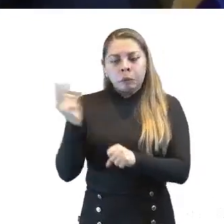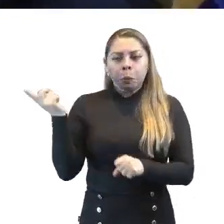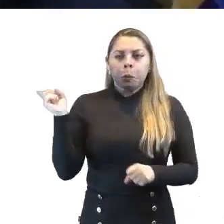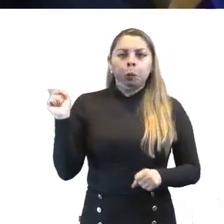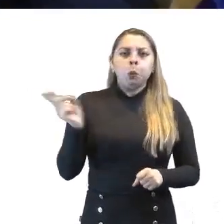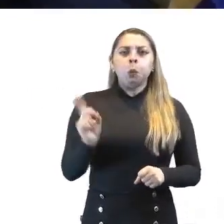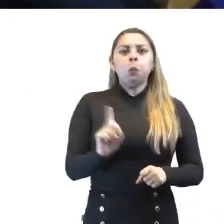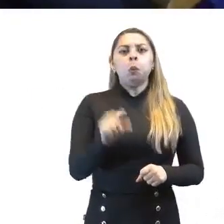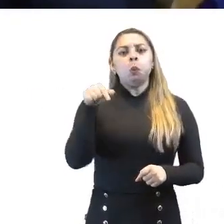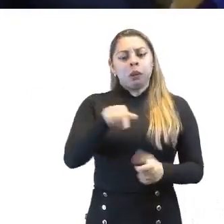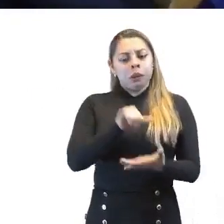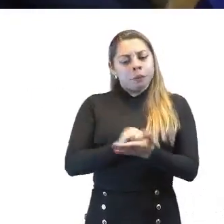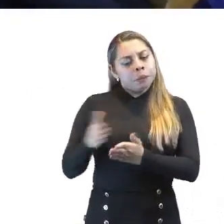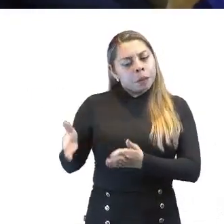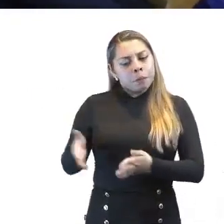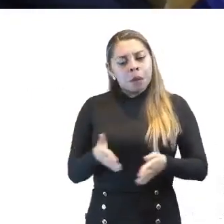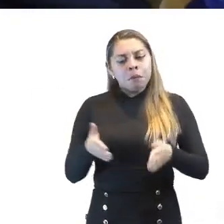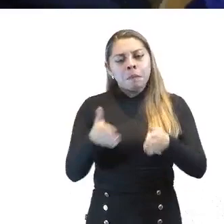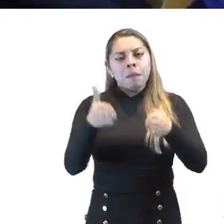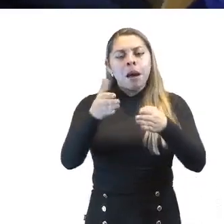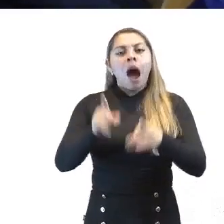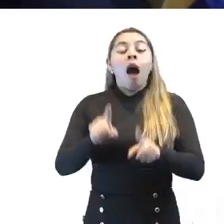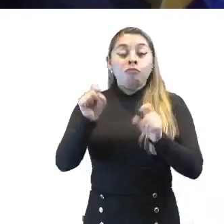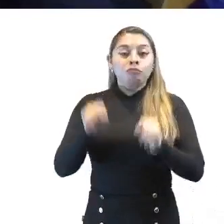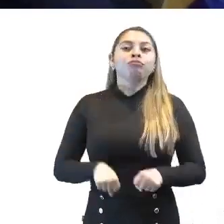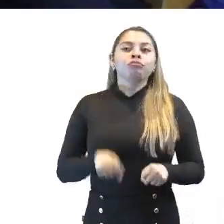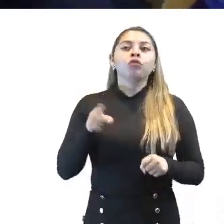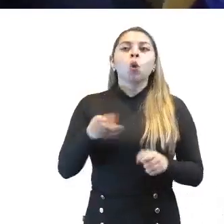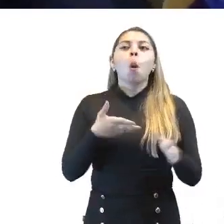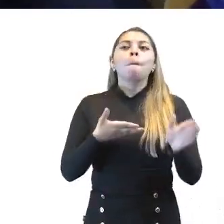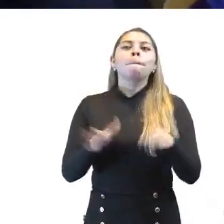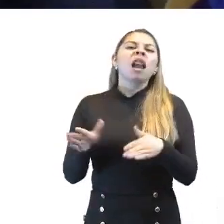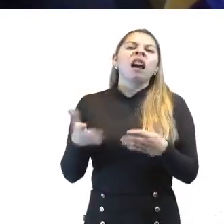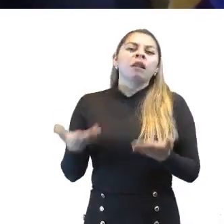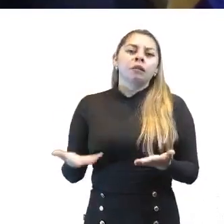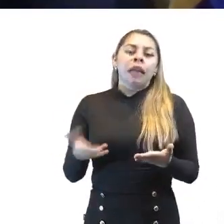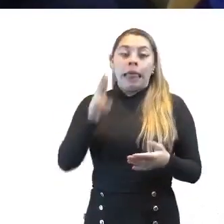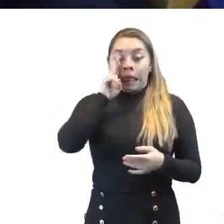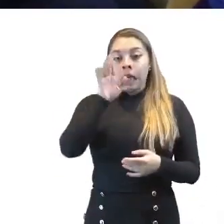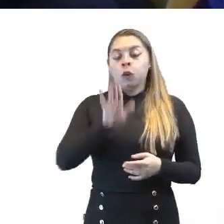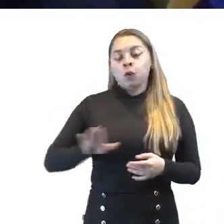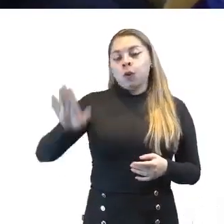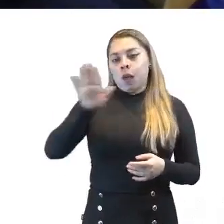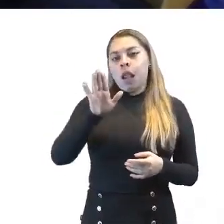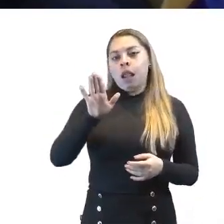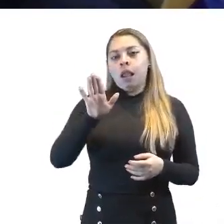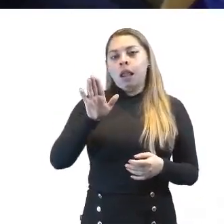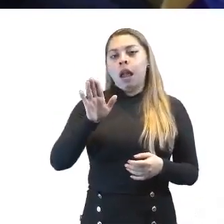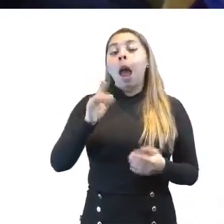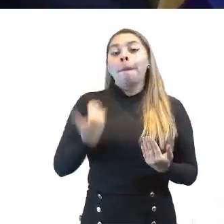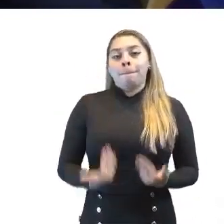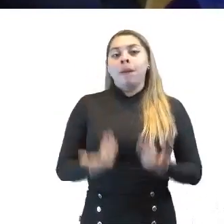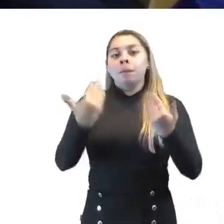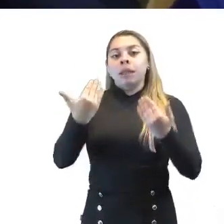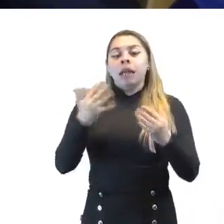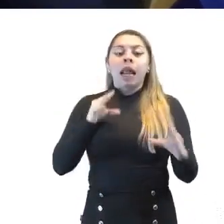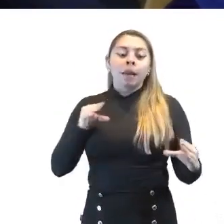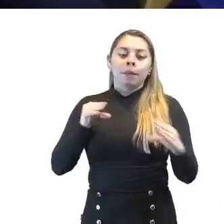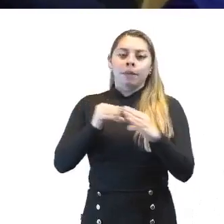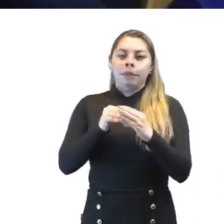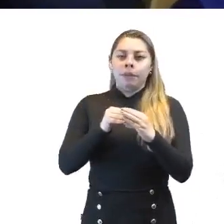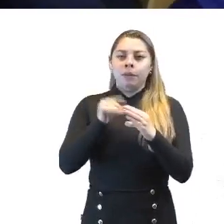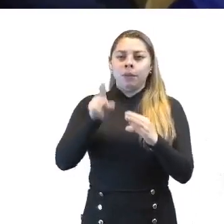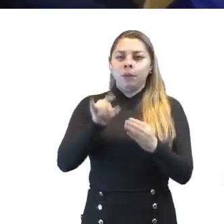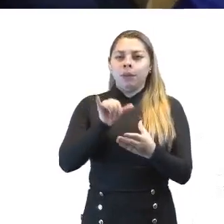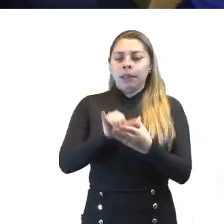años en esta ruta de hacer posible un plan nacional que permita la implementación de